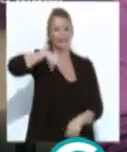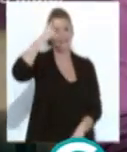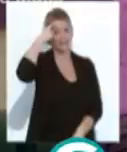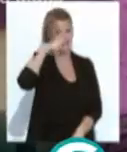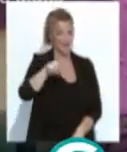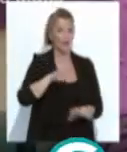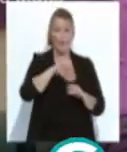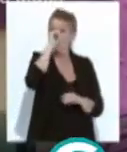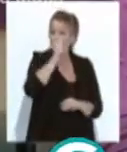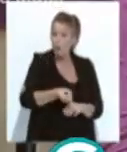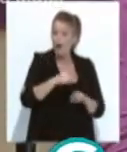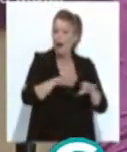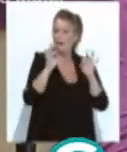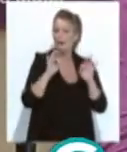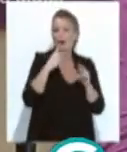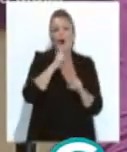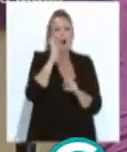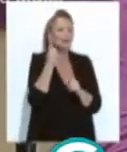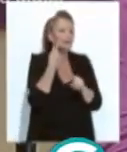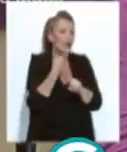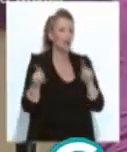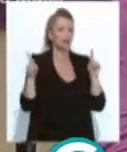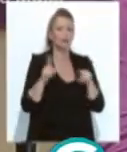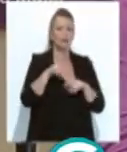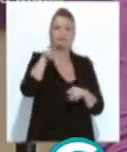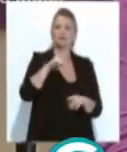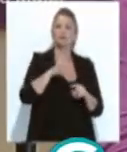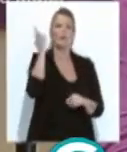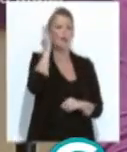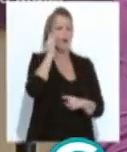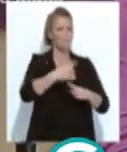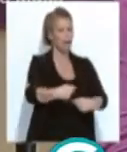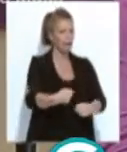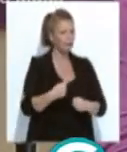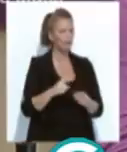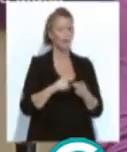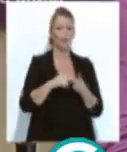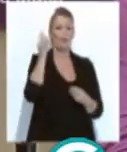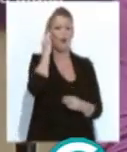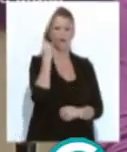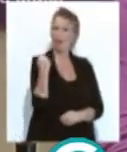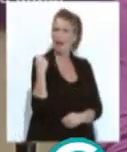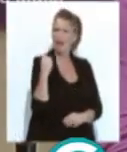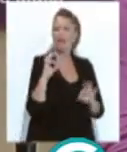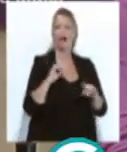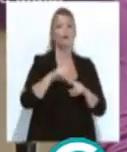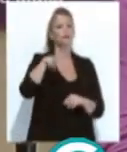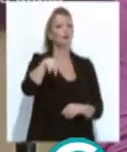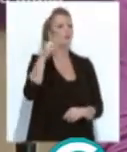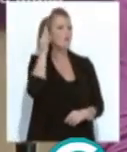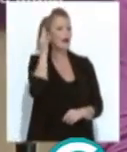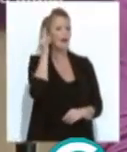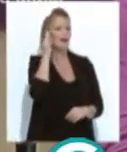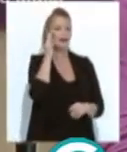sabéis que las brujas fueron precisamente otra cosa, ¿no? Fueron mujeres valientes, fueron mujeres empoderadas, fueron mujeres que